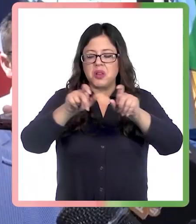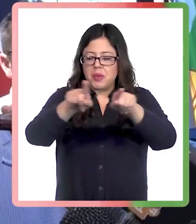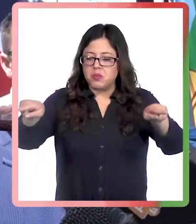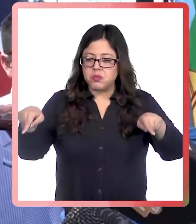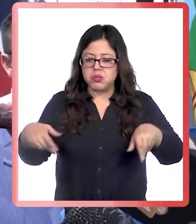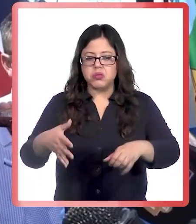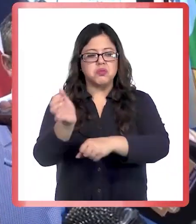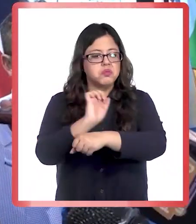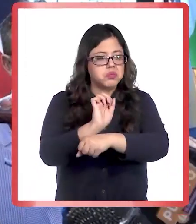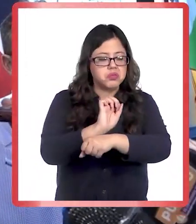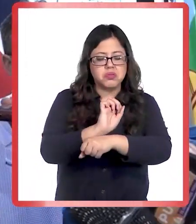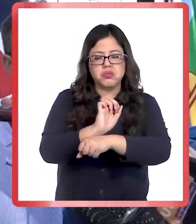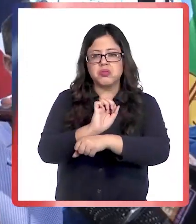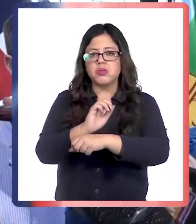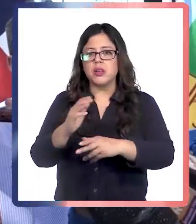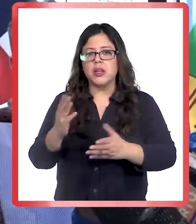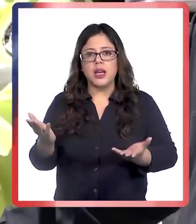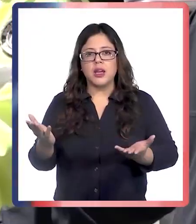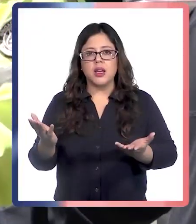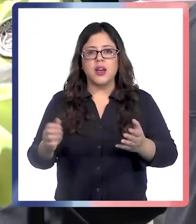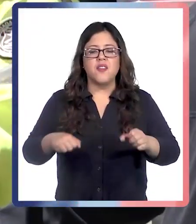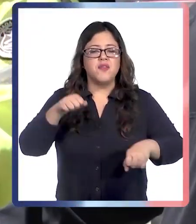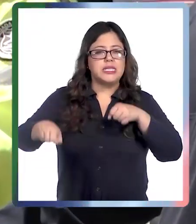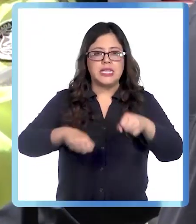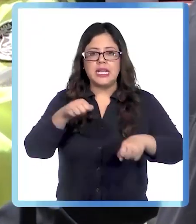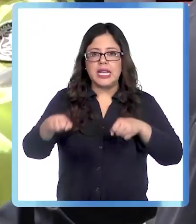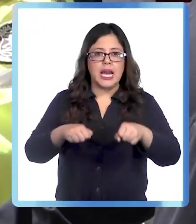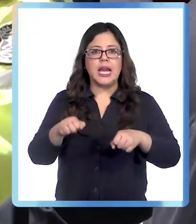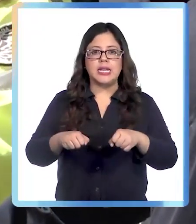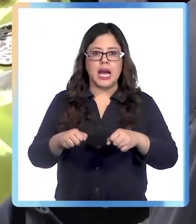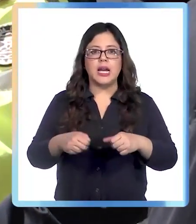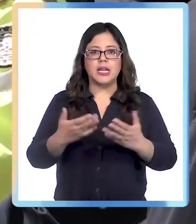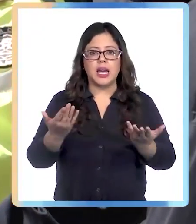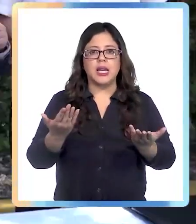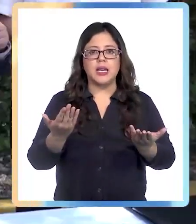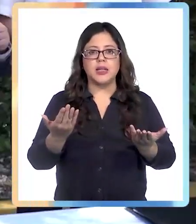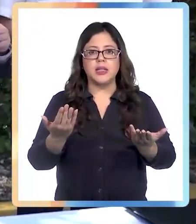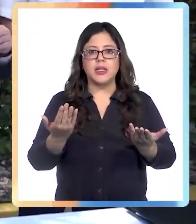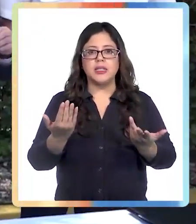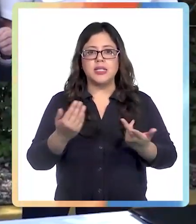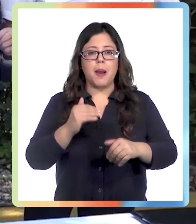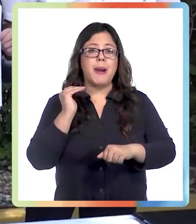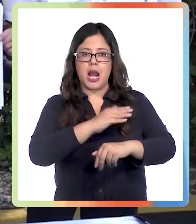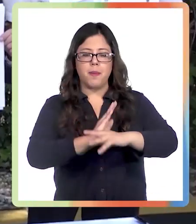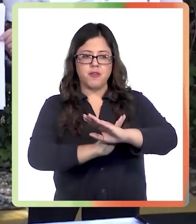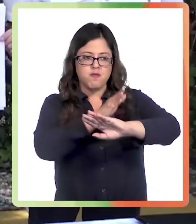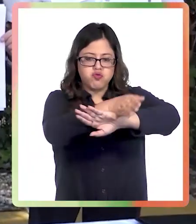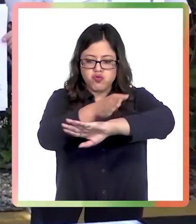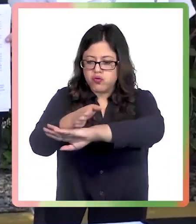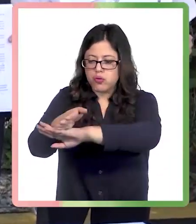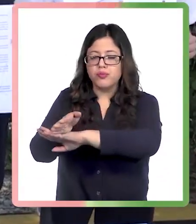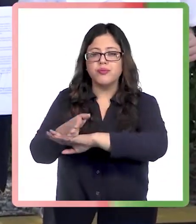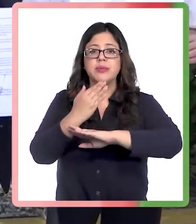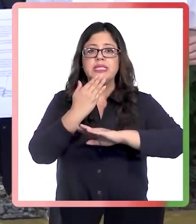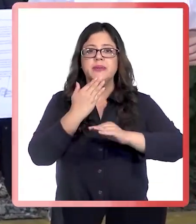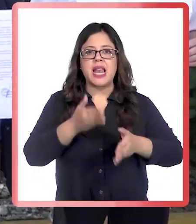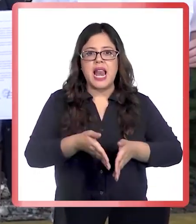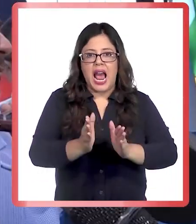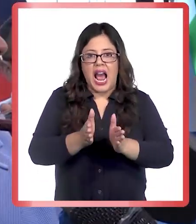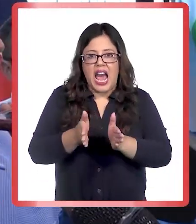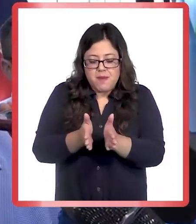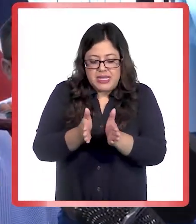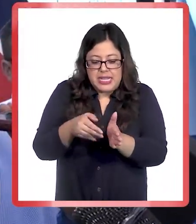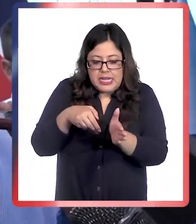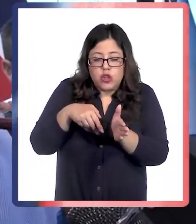patrulla, bicicletas como en este caso, llegar más próximo a los procedimientos, llegar a las calles más estrechas, a lugares